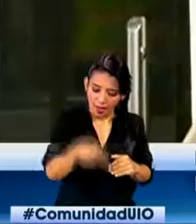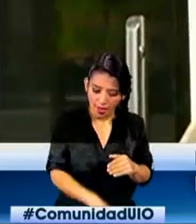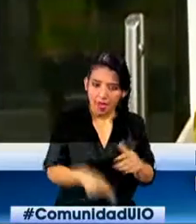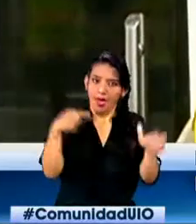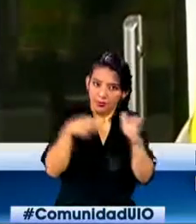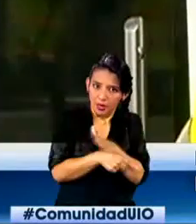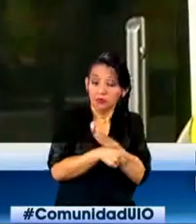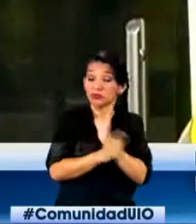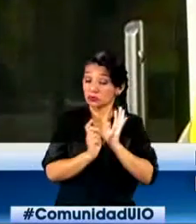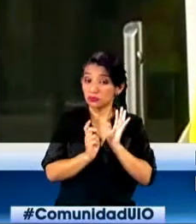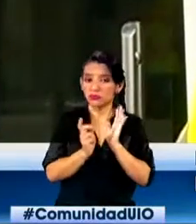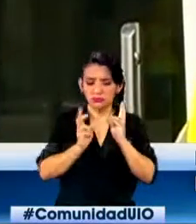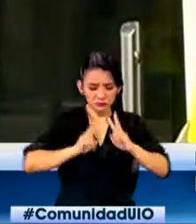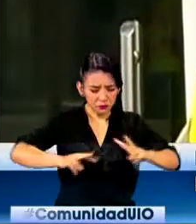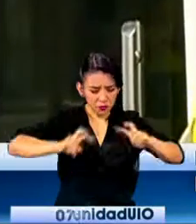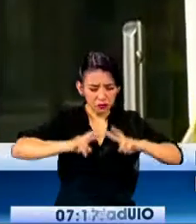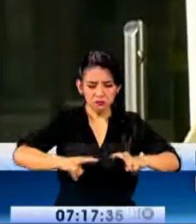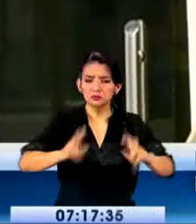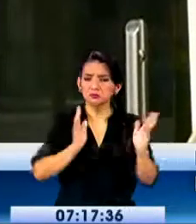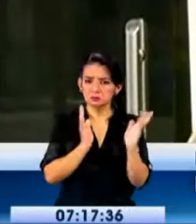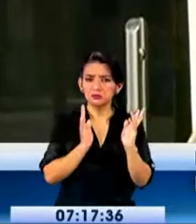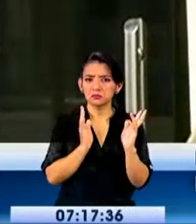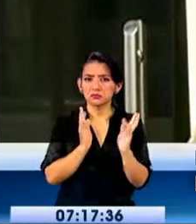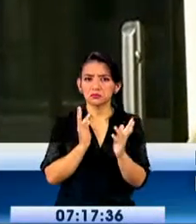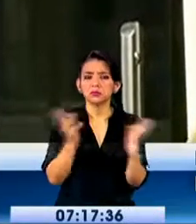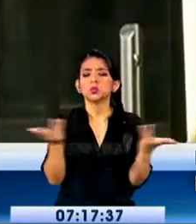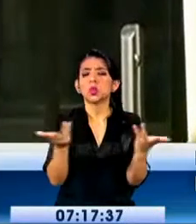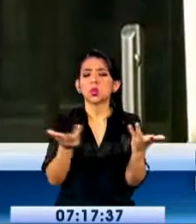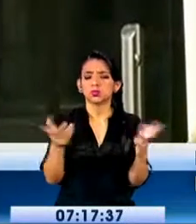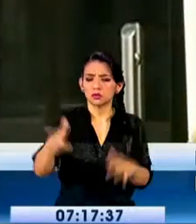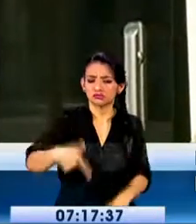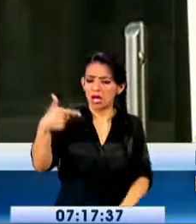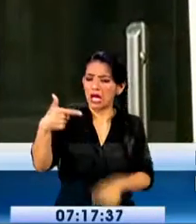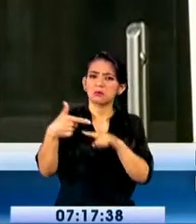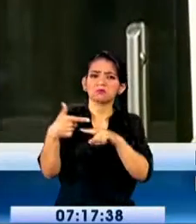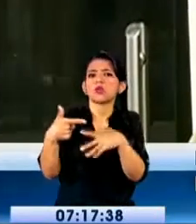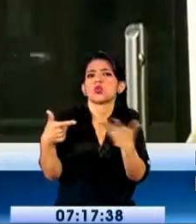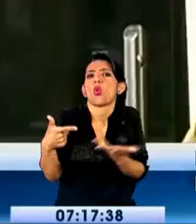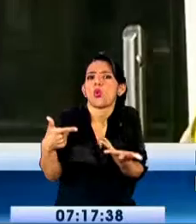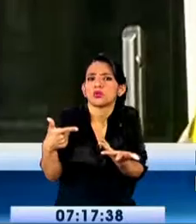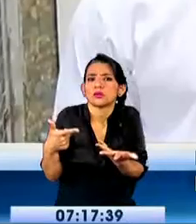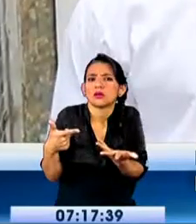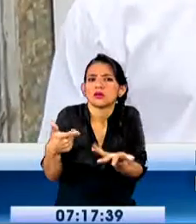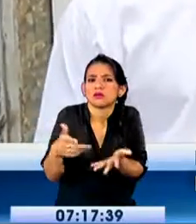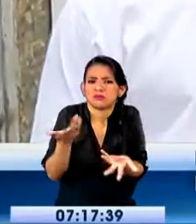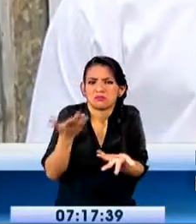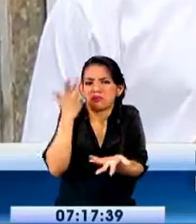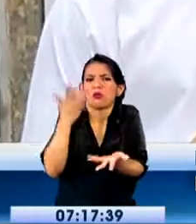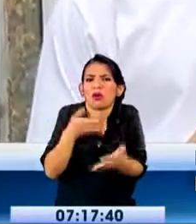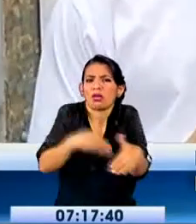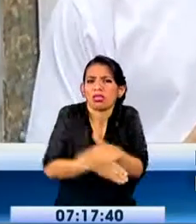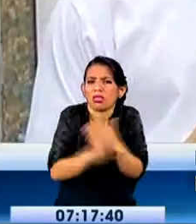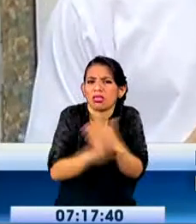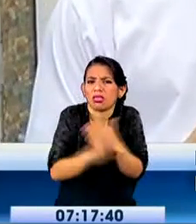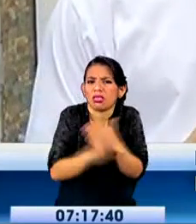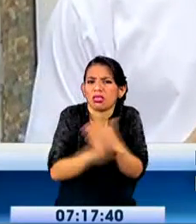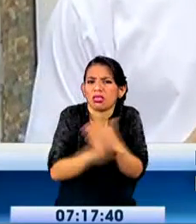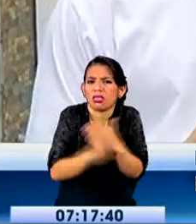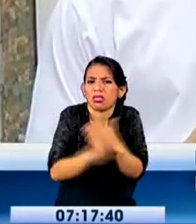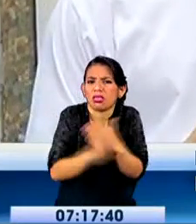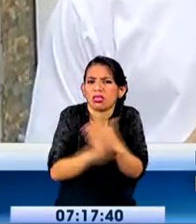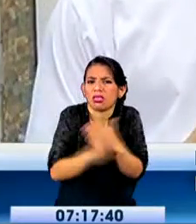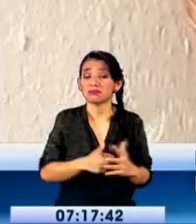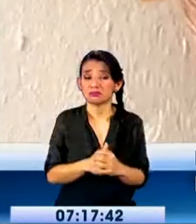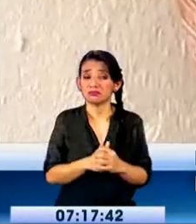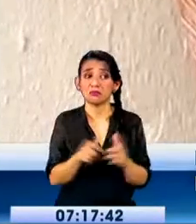toda esa información ya se va a investigar de dónde la presencia de esta arma, cómo así ingresó. Este suceso tiene alarmados a los habitantes